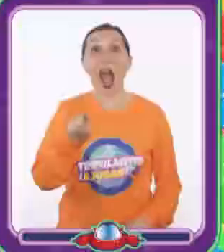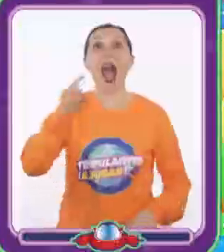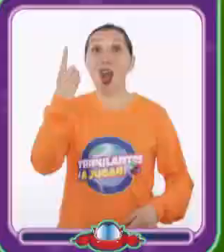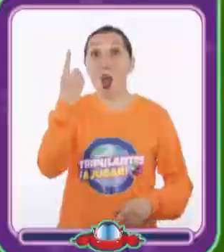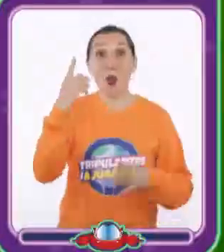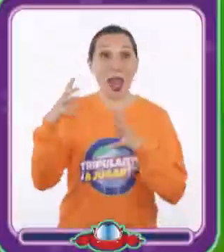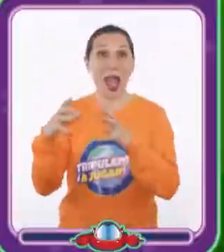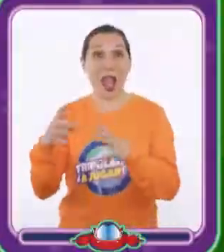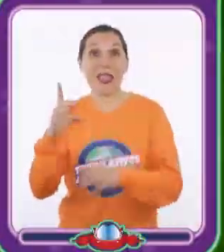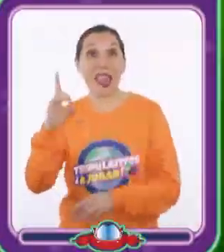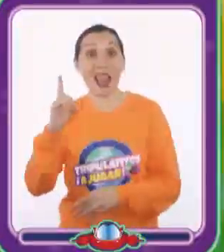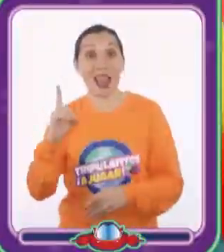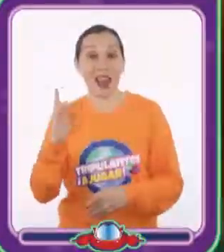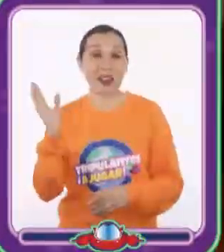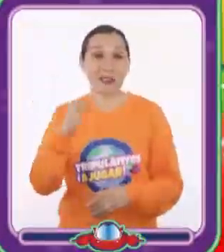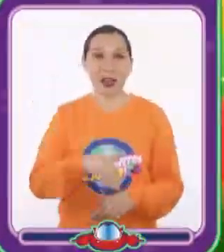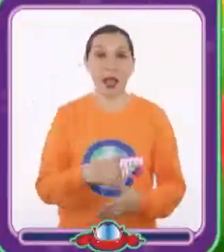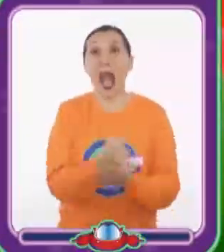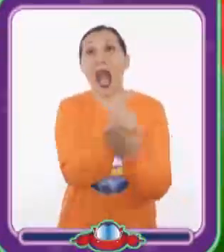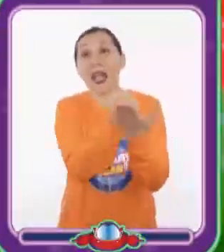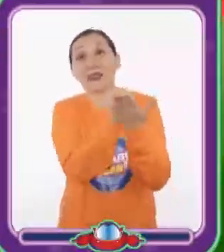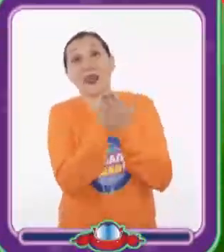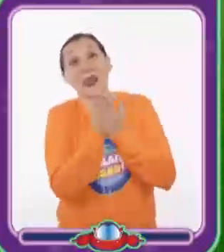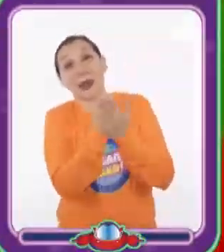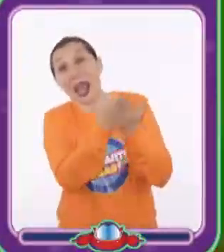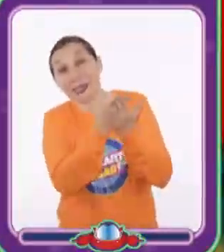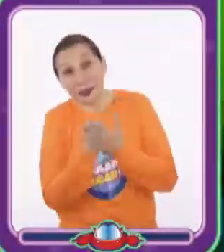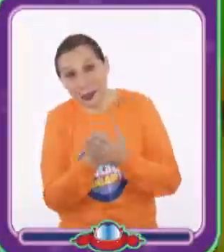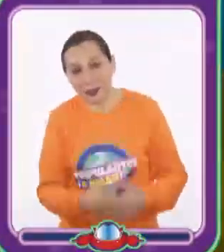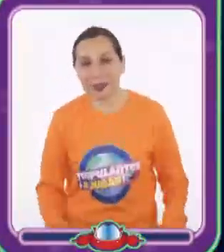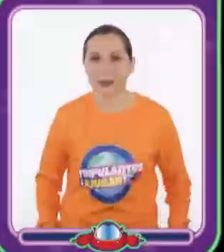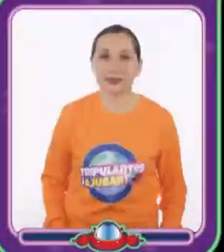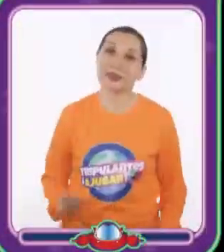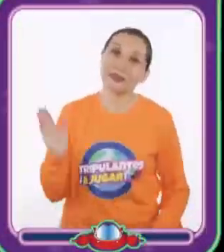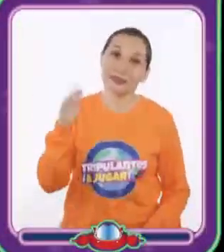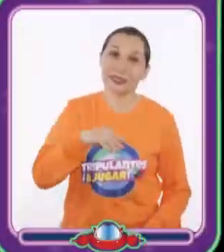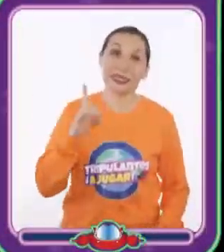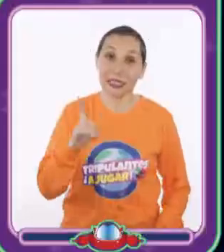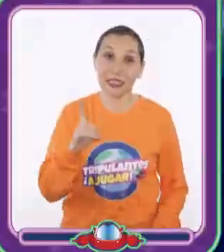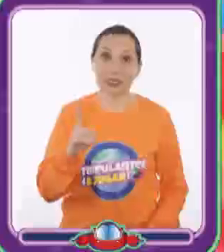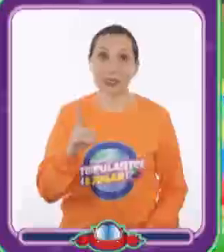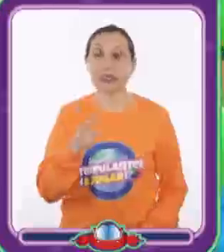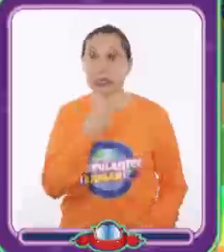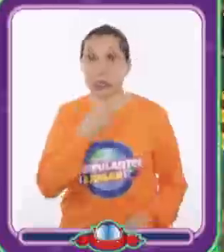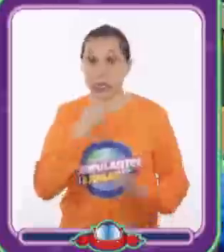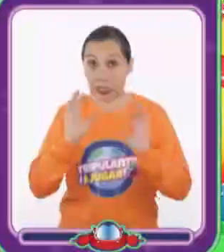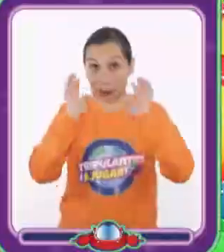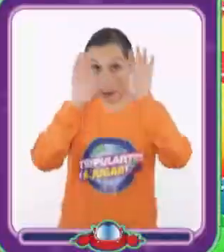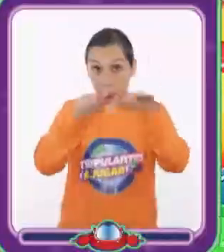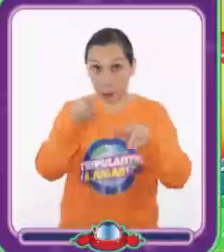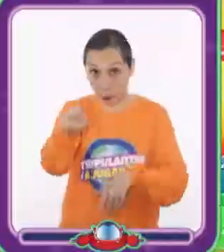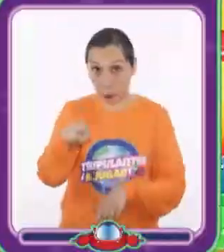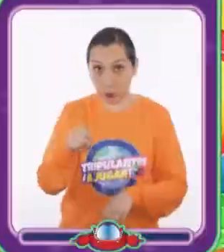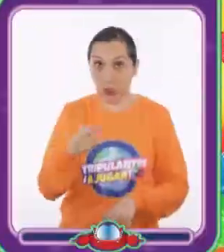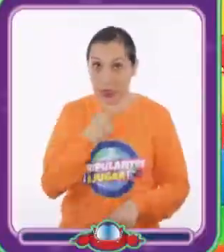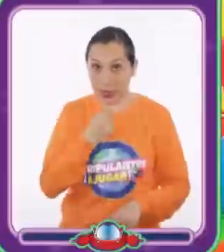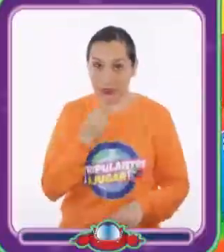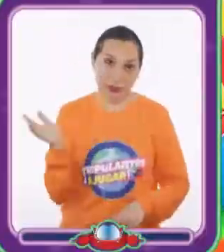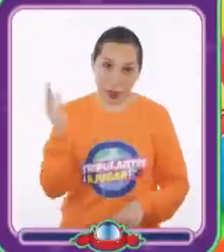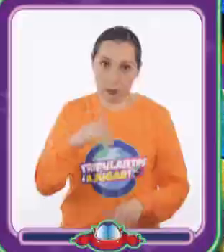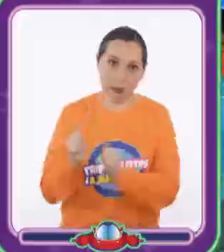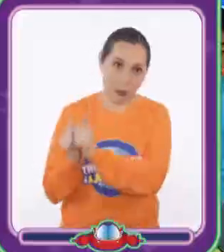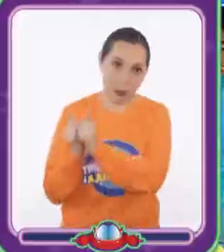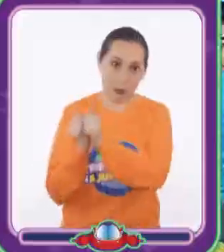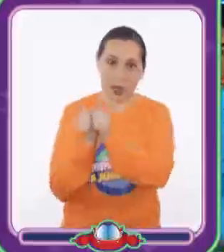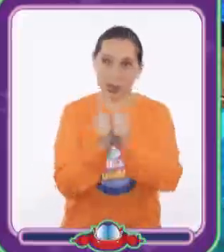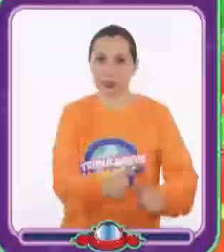¡Ahí está! ¡Dale, Dairelis! ¡Tú, ven! ¡Ven! ¡Ven, Dairelis! ¡Acompáñame! ¿La quieres poner tú arriba?